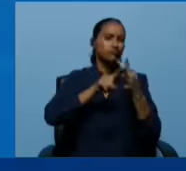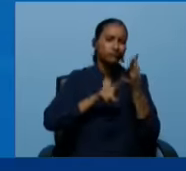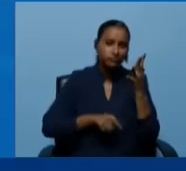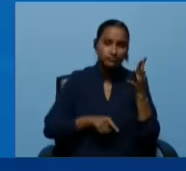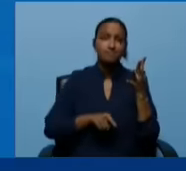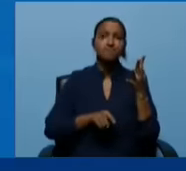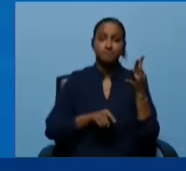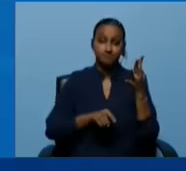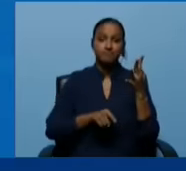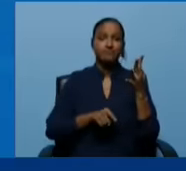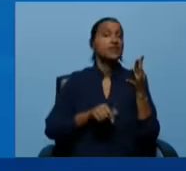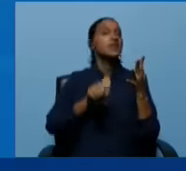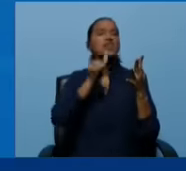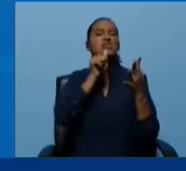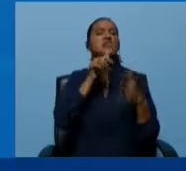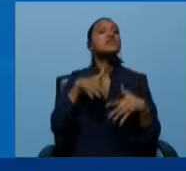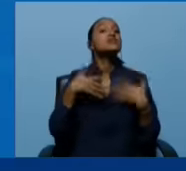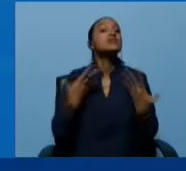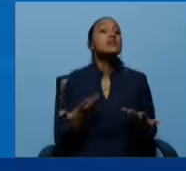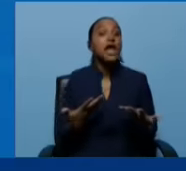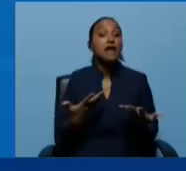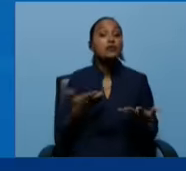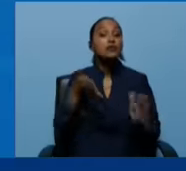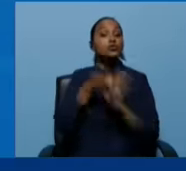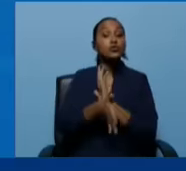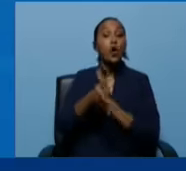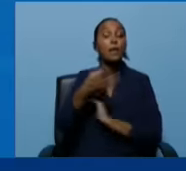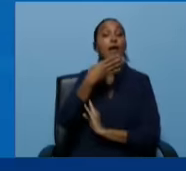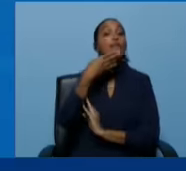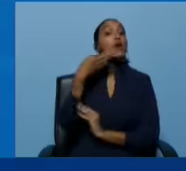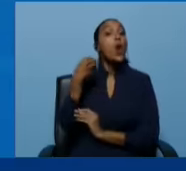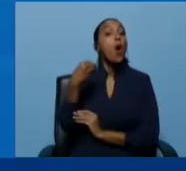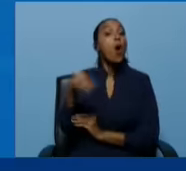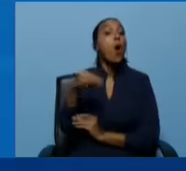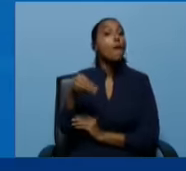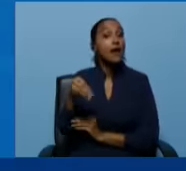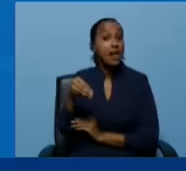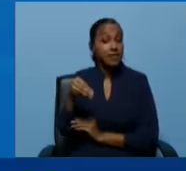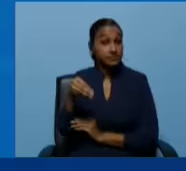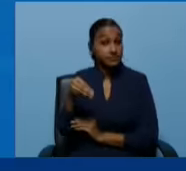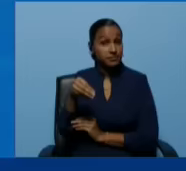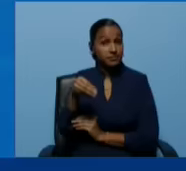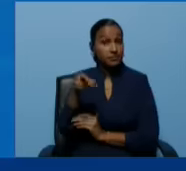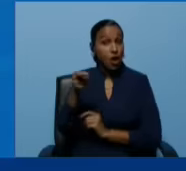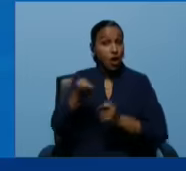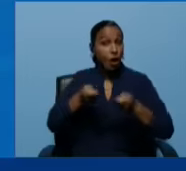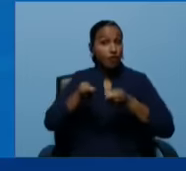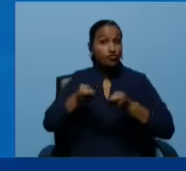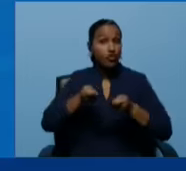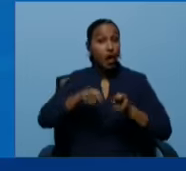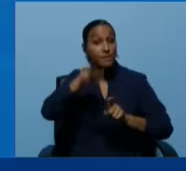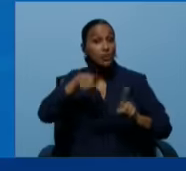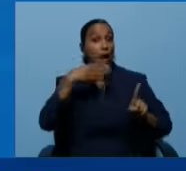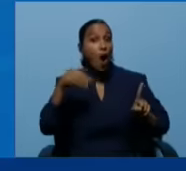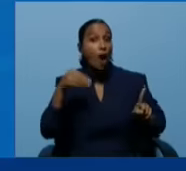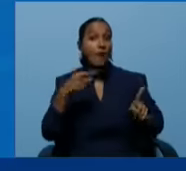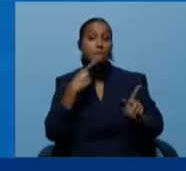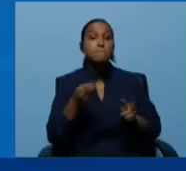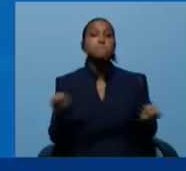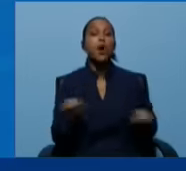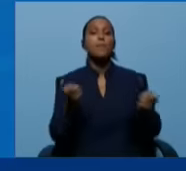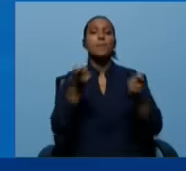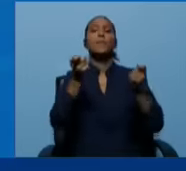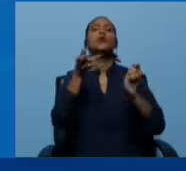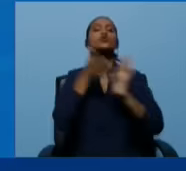estratégicamente dirigida a las generaciones más jóvenes de la sociedad venezolana, víctimas de la desinformación y la